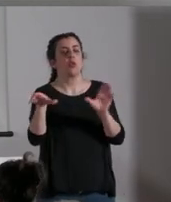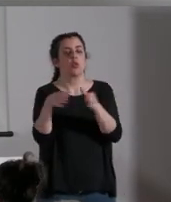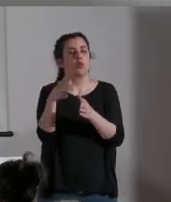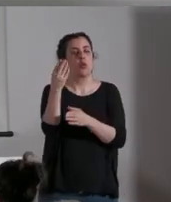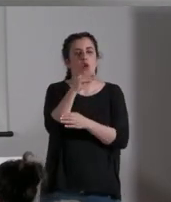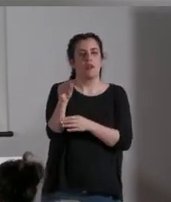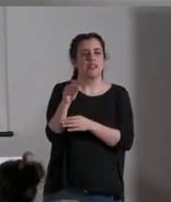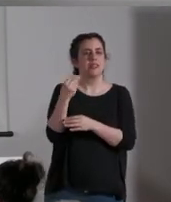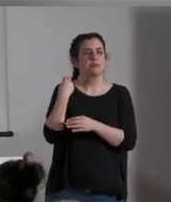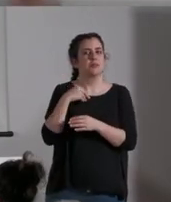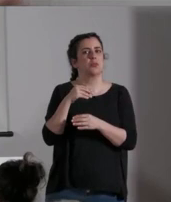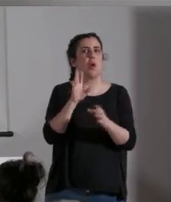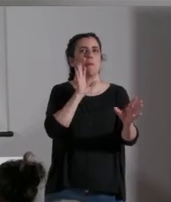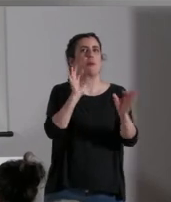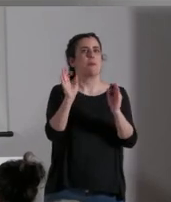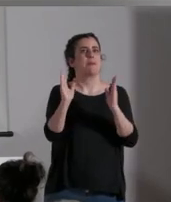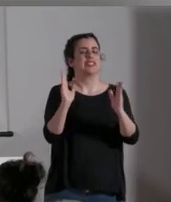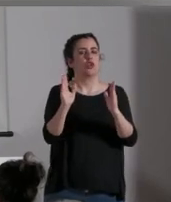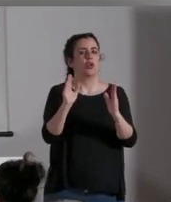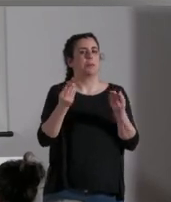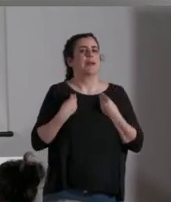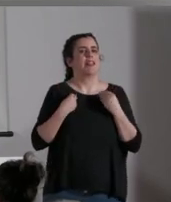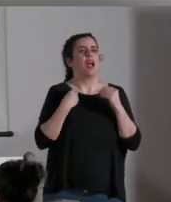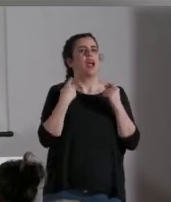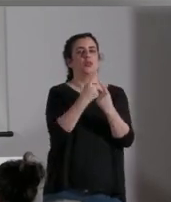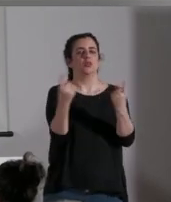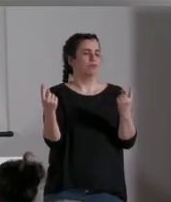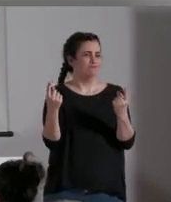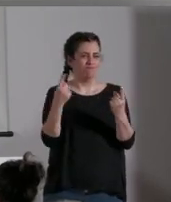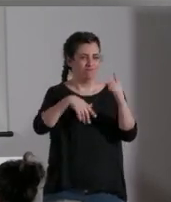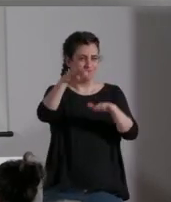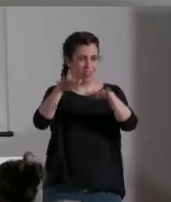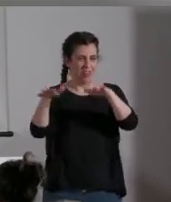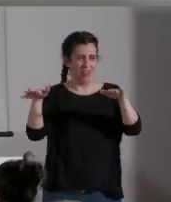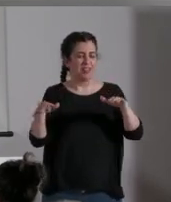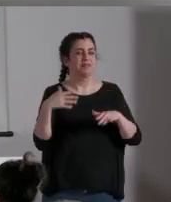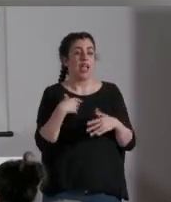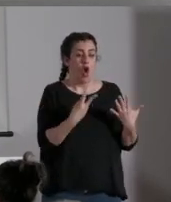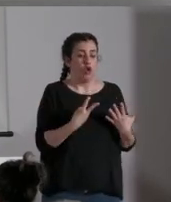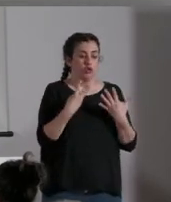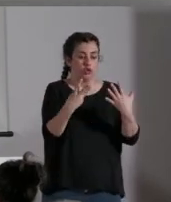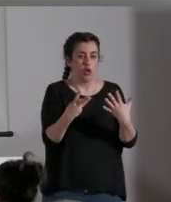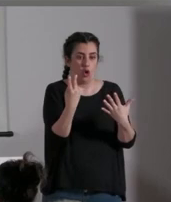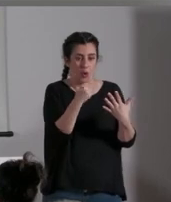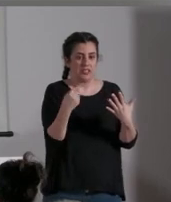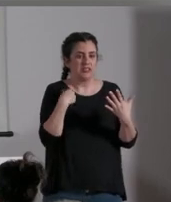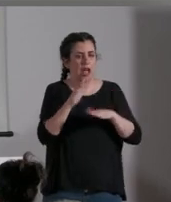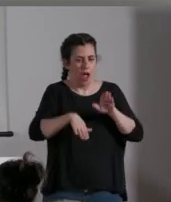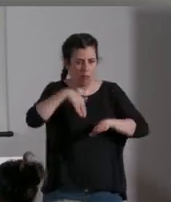mismo momento vital. En este momento tenemos 8 jóvenes que ya han dado el paso adelante.